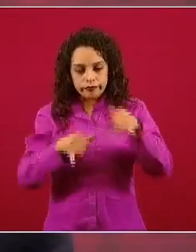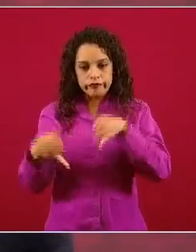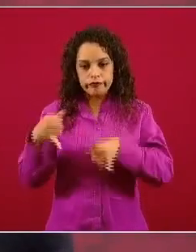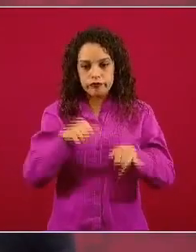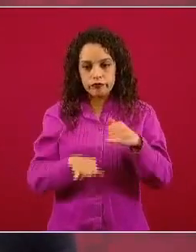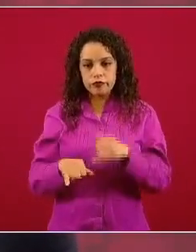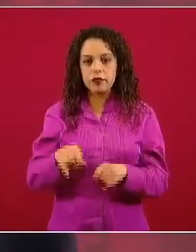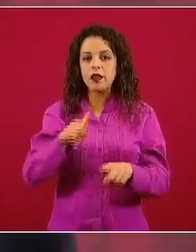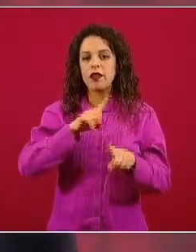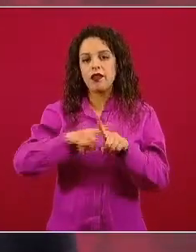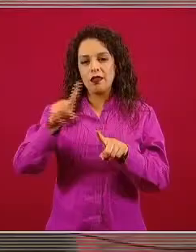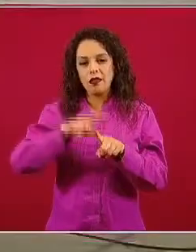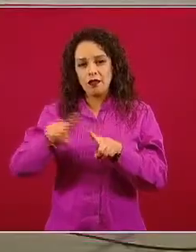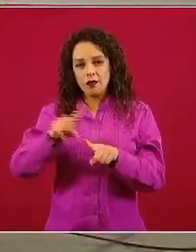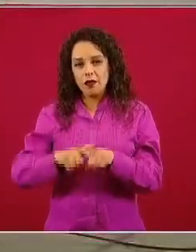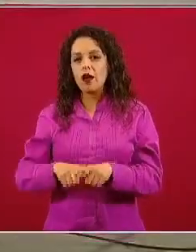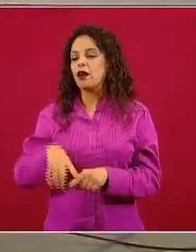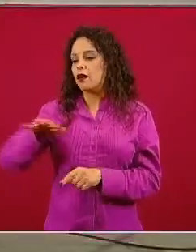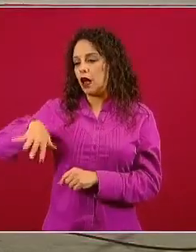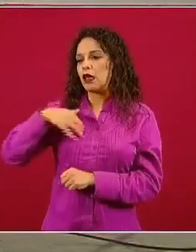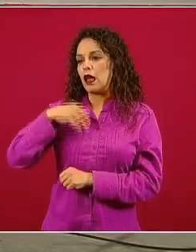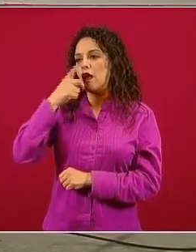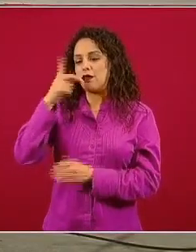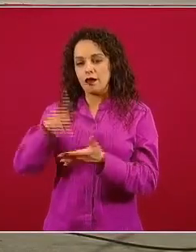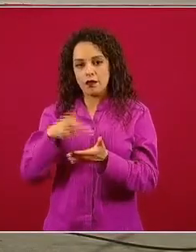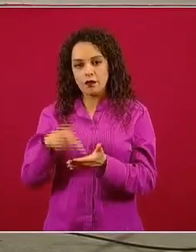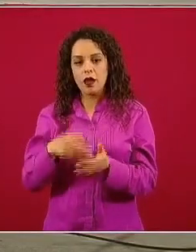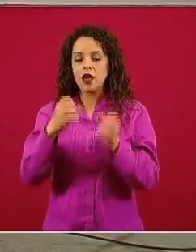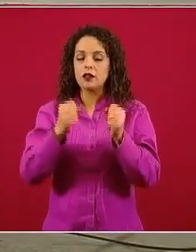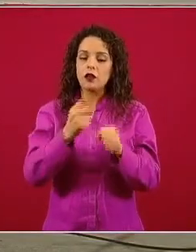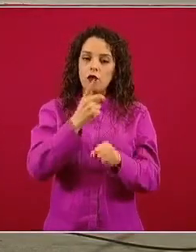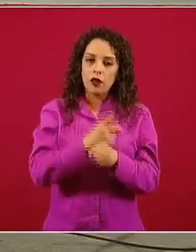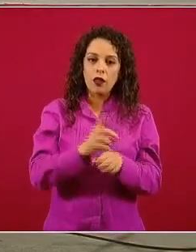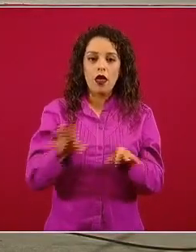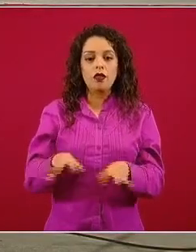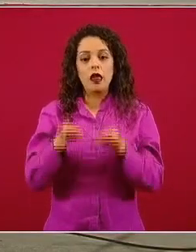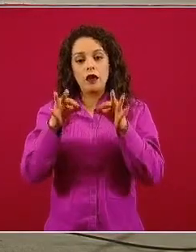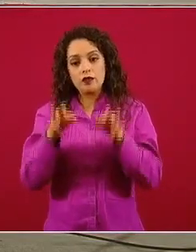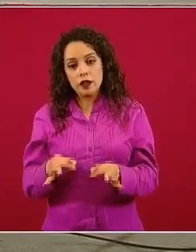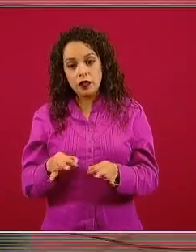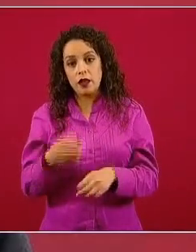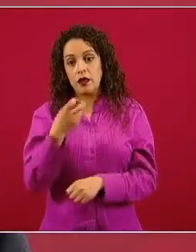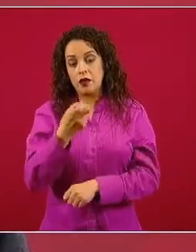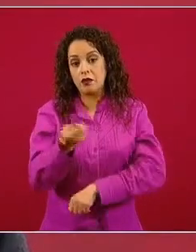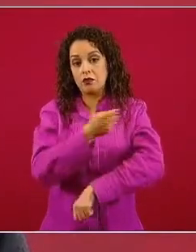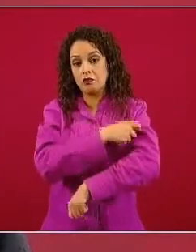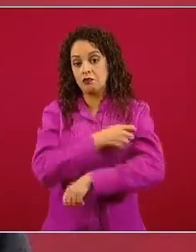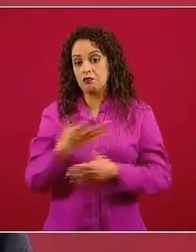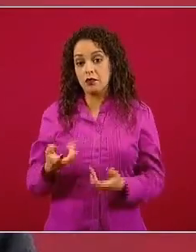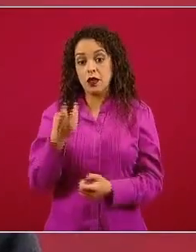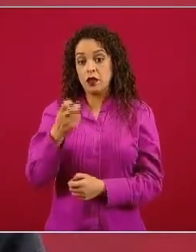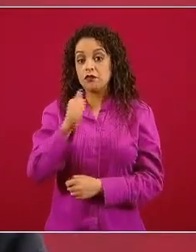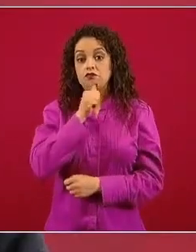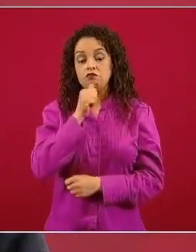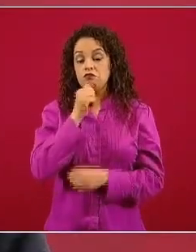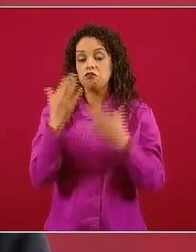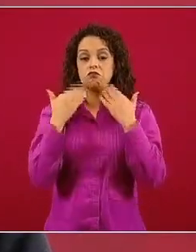hemos mencionado de seguridad, de eficacia, de inocuidad, etcétera, de esta vacuna. Son datos que no